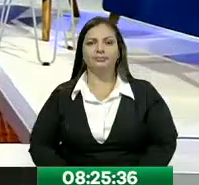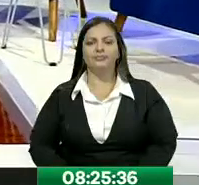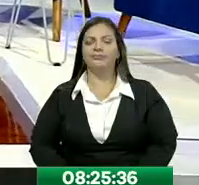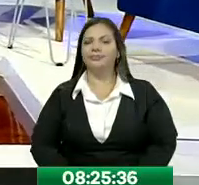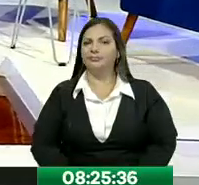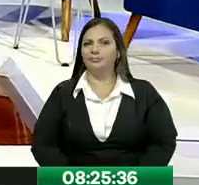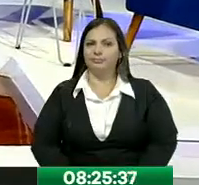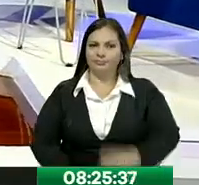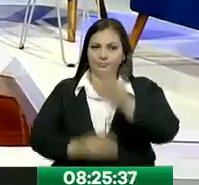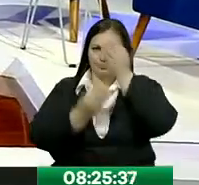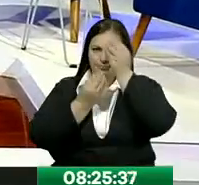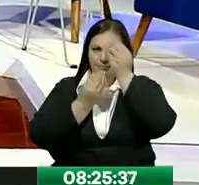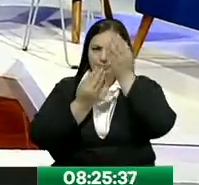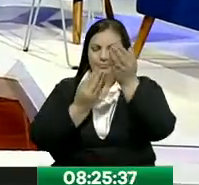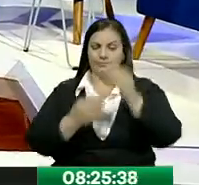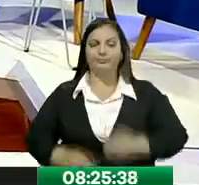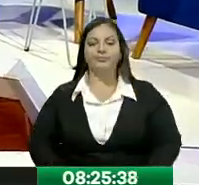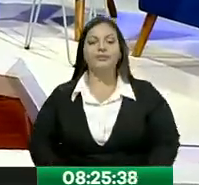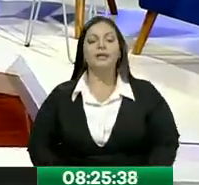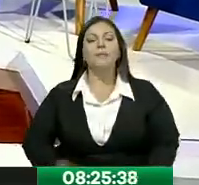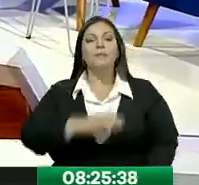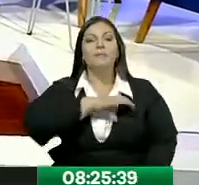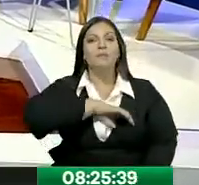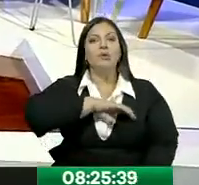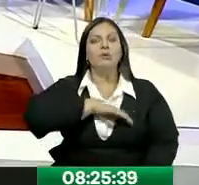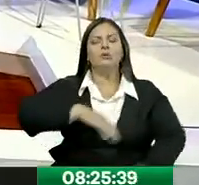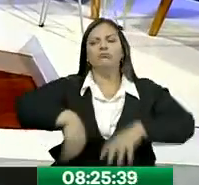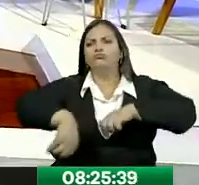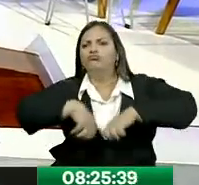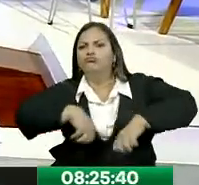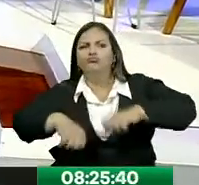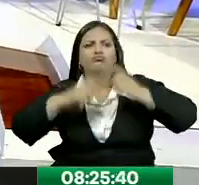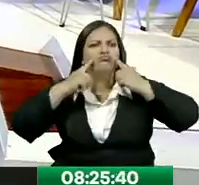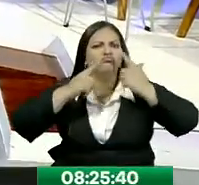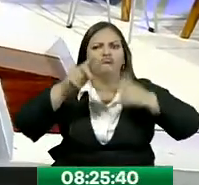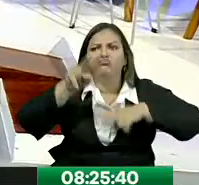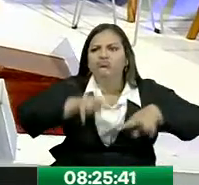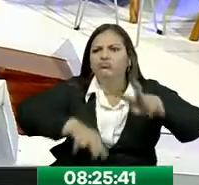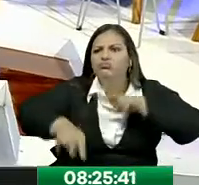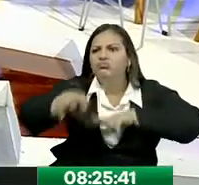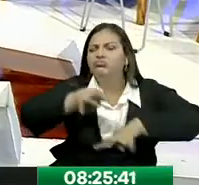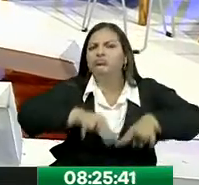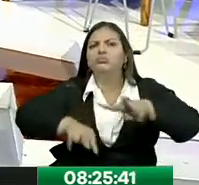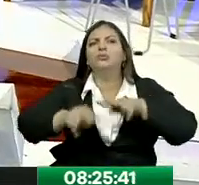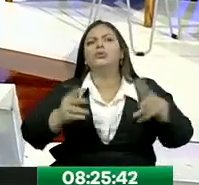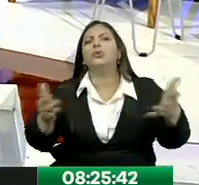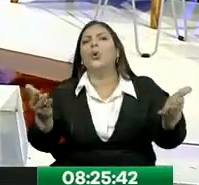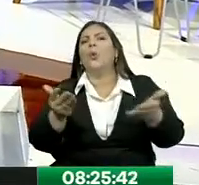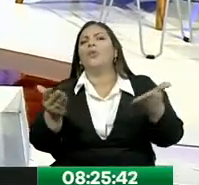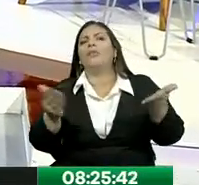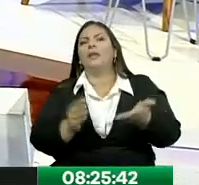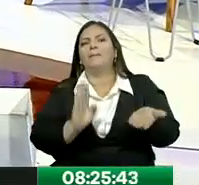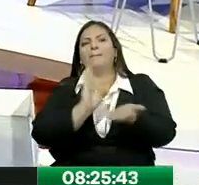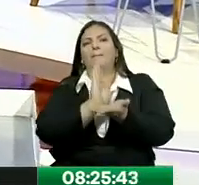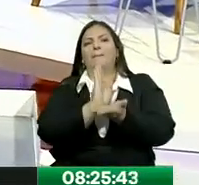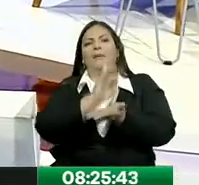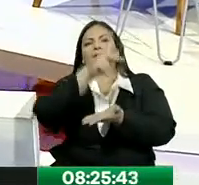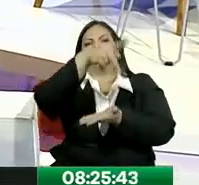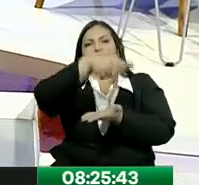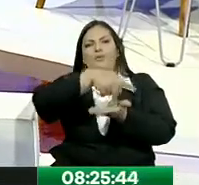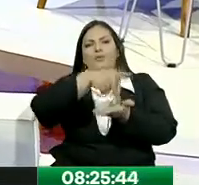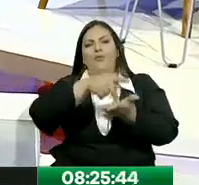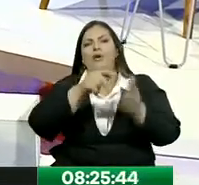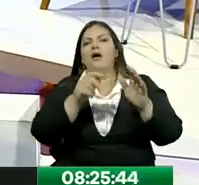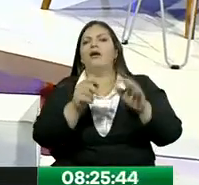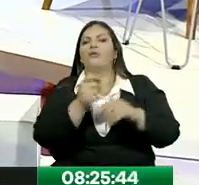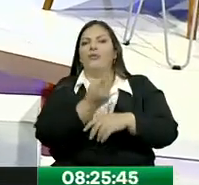contar sobre un operativo de armas de fuego a propósito que efectuó la Policía Nacional ejecutado en el bloque 11 de Bastión Popular.